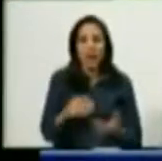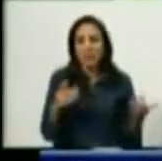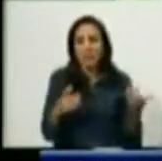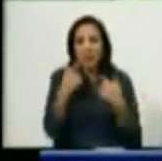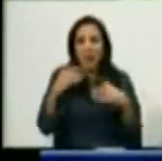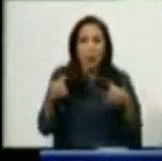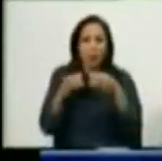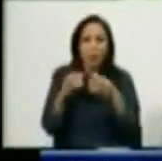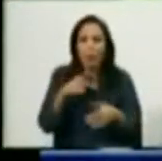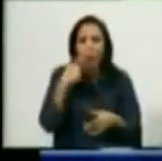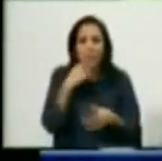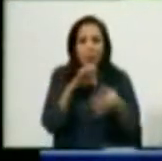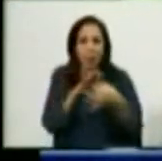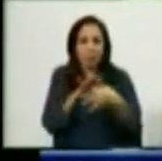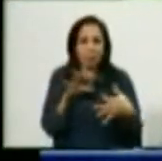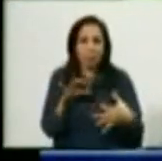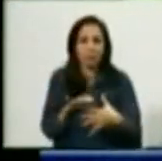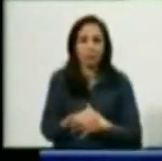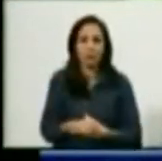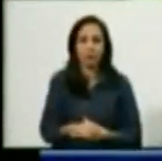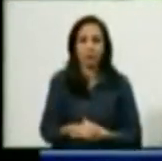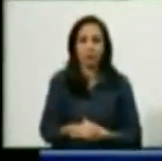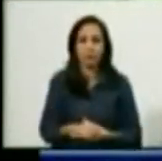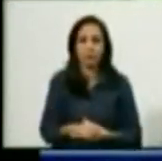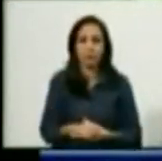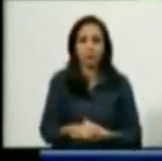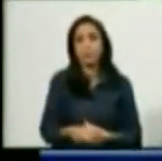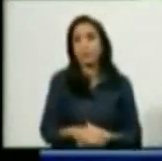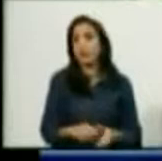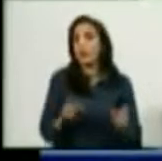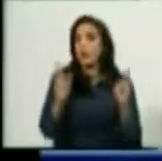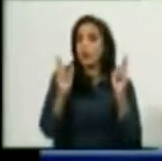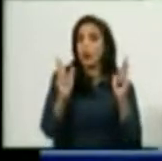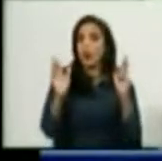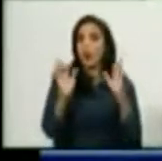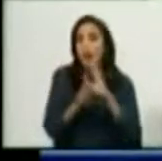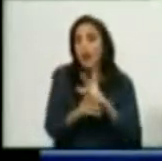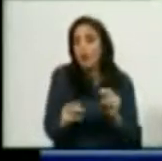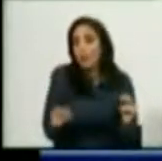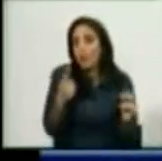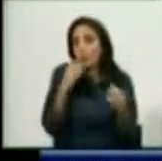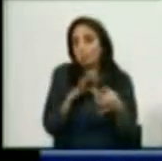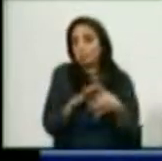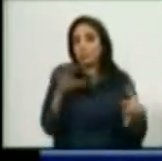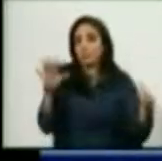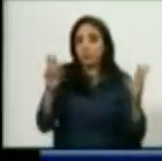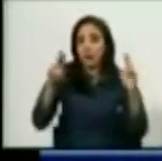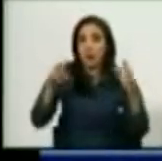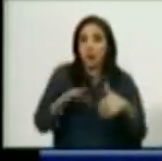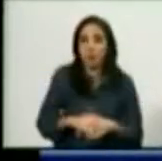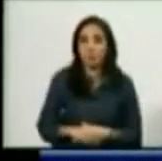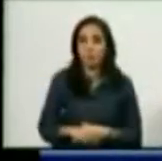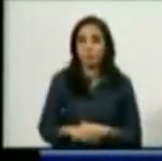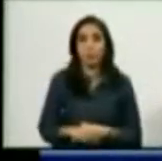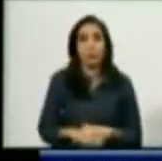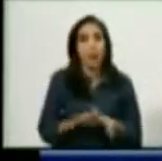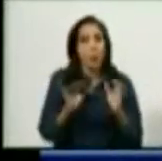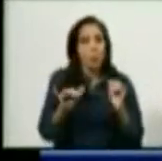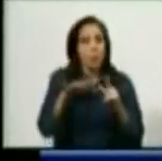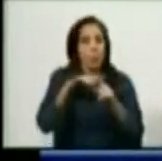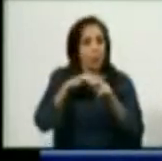cosa que Esperamos que no ocurra jamás aún en esas